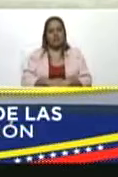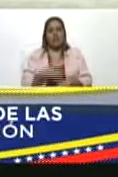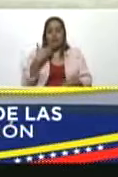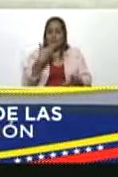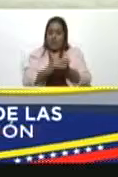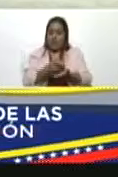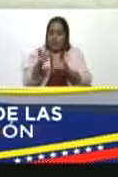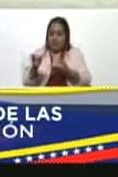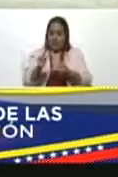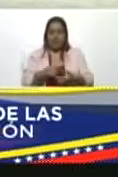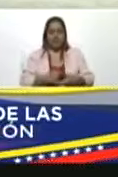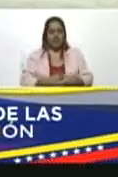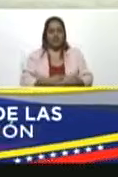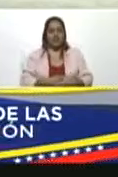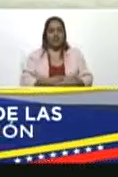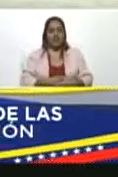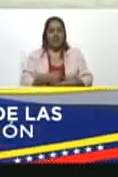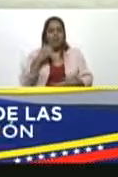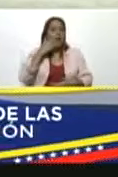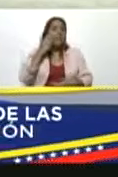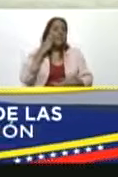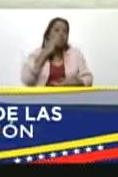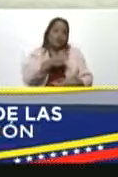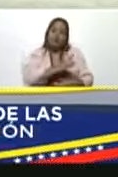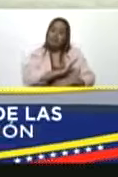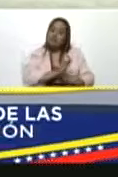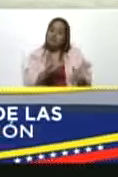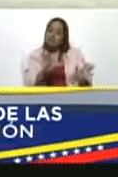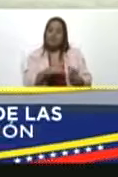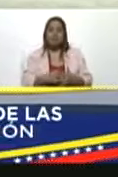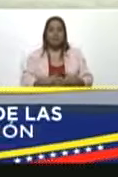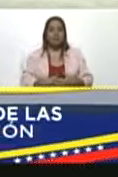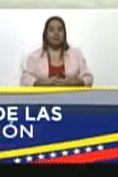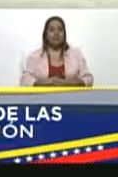Pídale. Padrino es padrino,